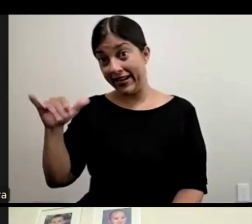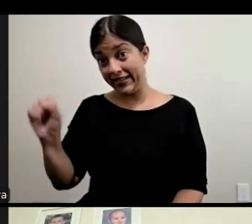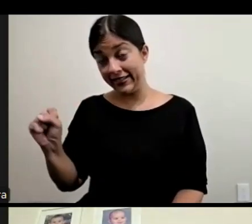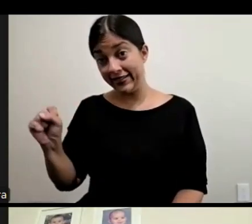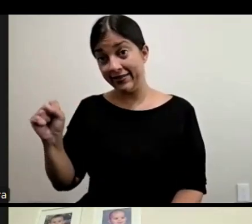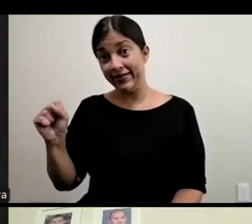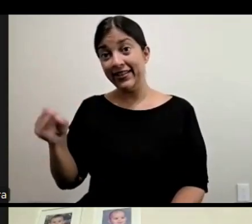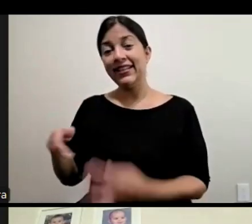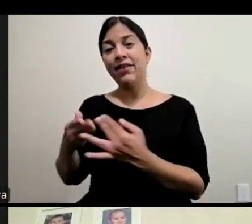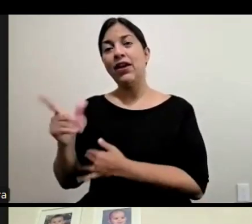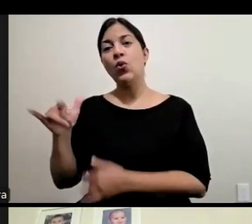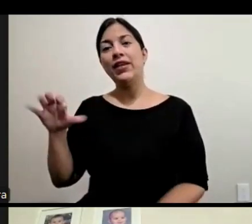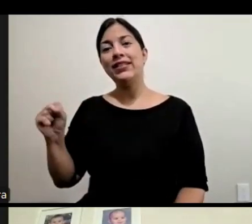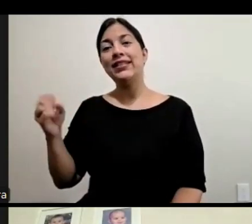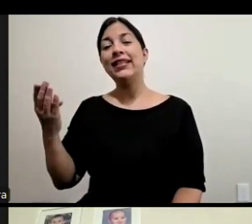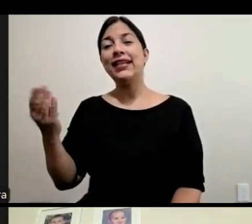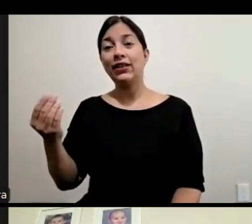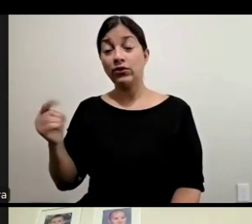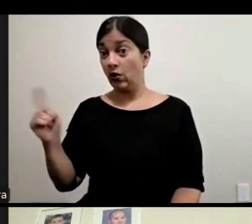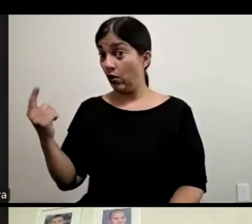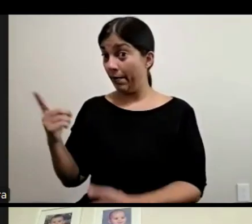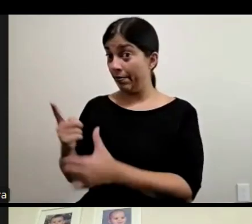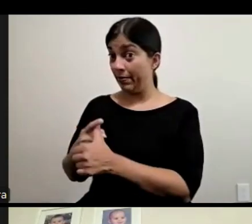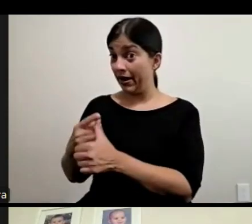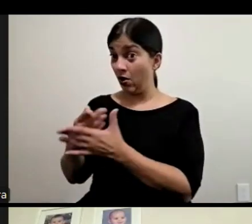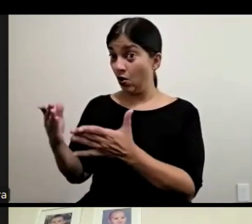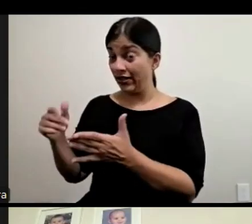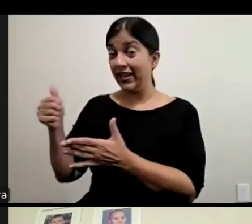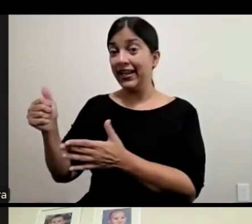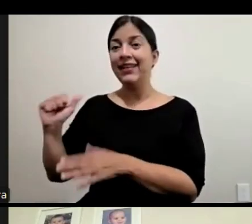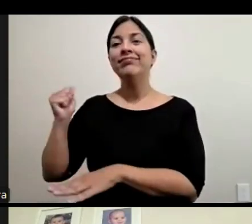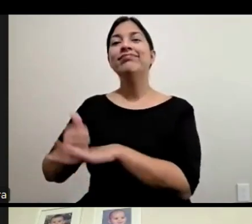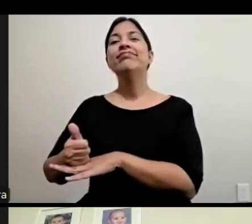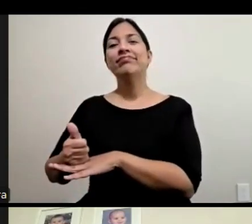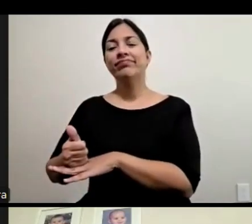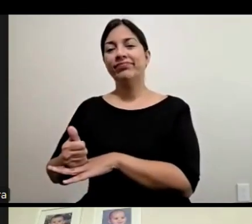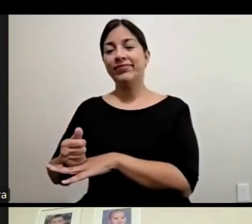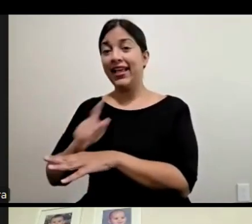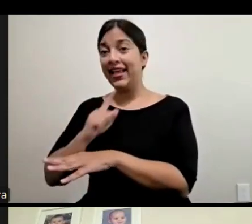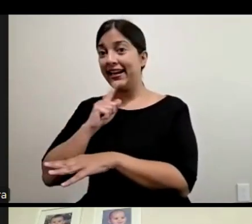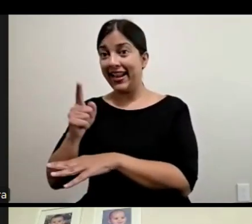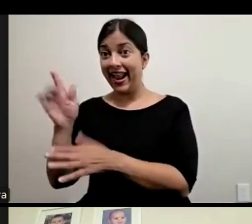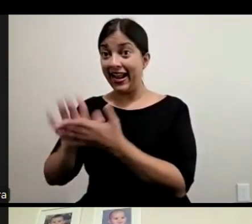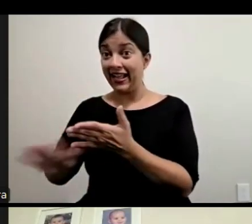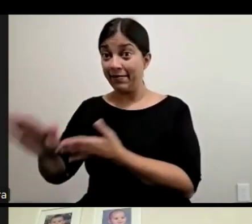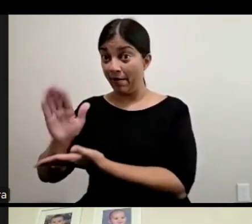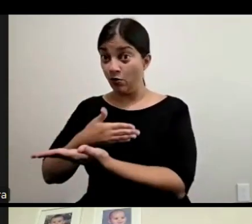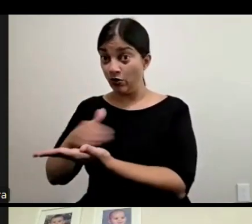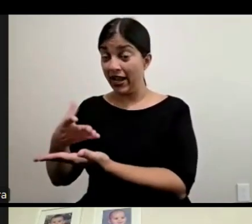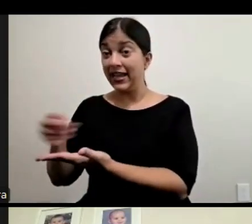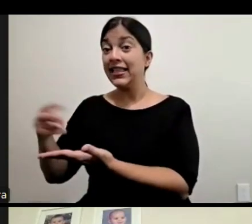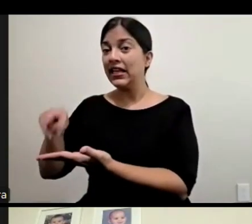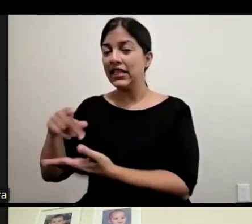sus primeras cosas que hizo fue crear la Real Academia de la Música y de la Danza. Y él dijo,